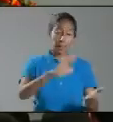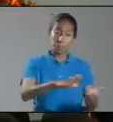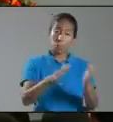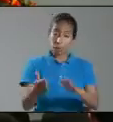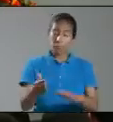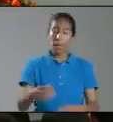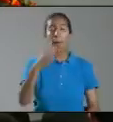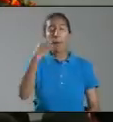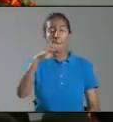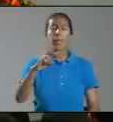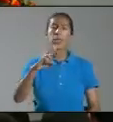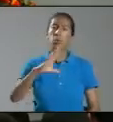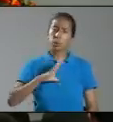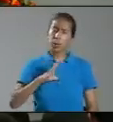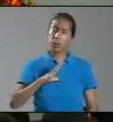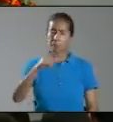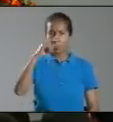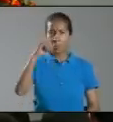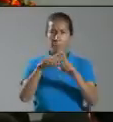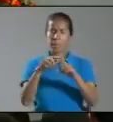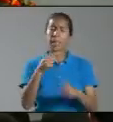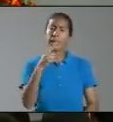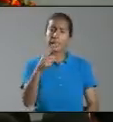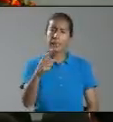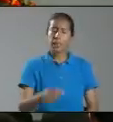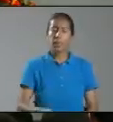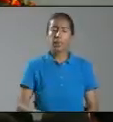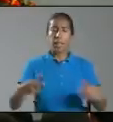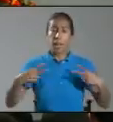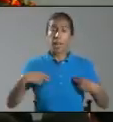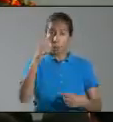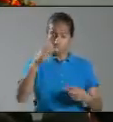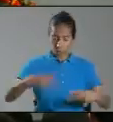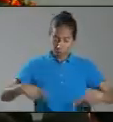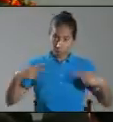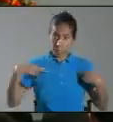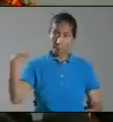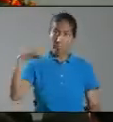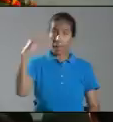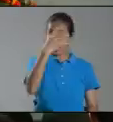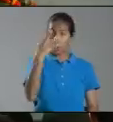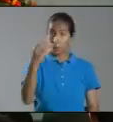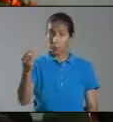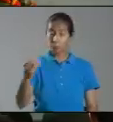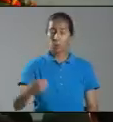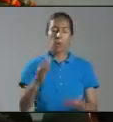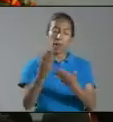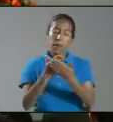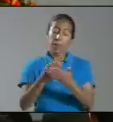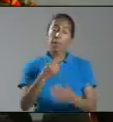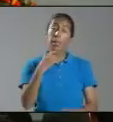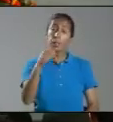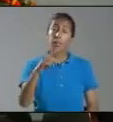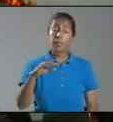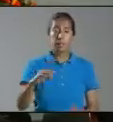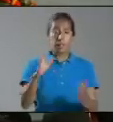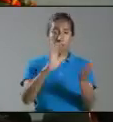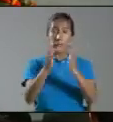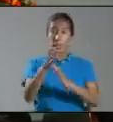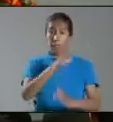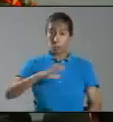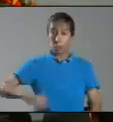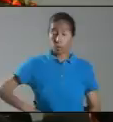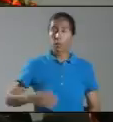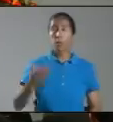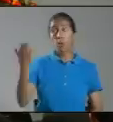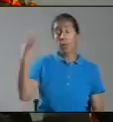Pero también hay una vida para el espíritu, ¿verdad? Por eso es que la Biblia dice que Jesucristo era